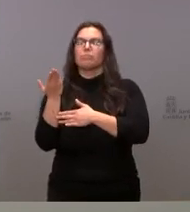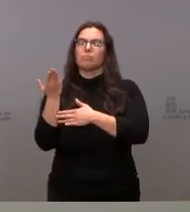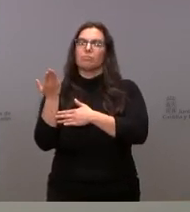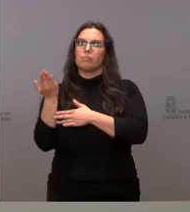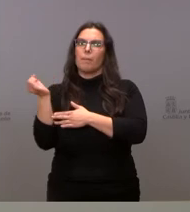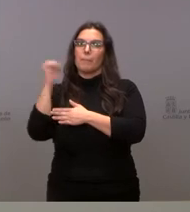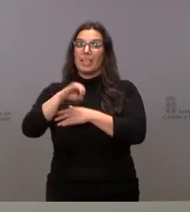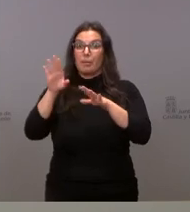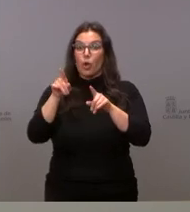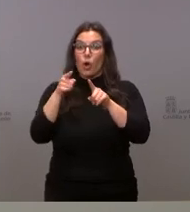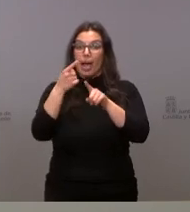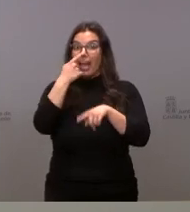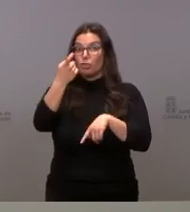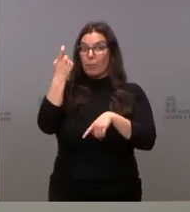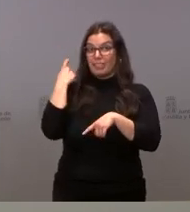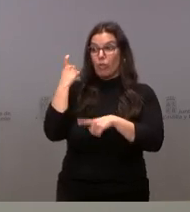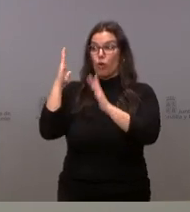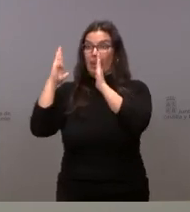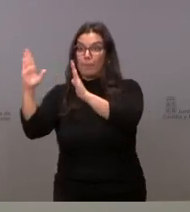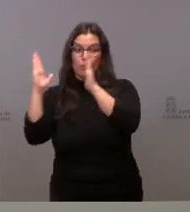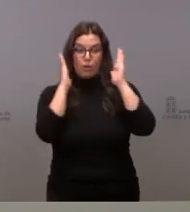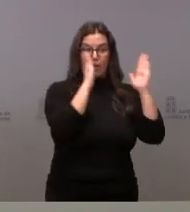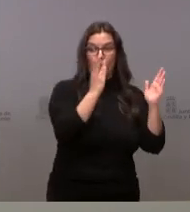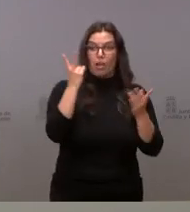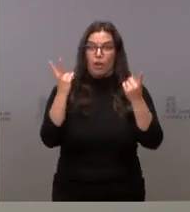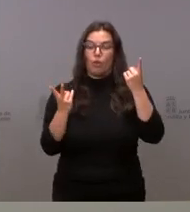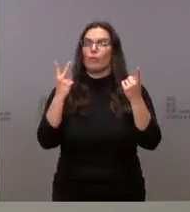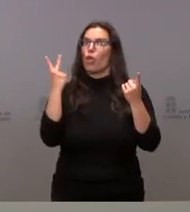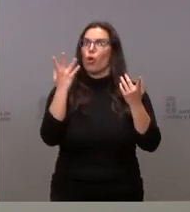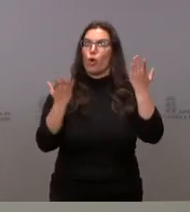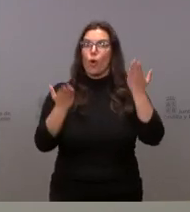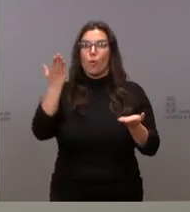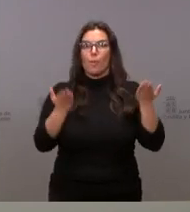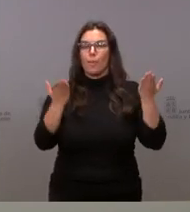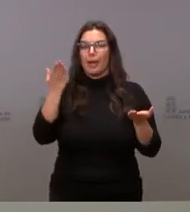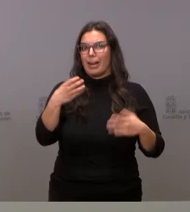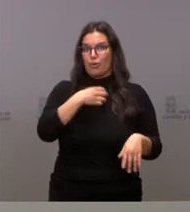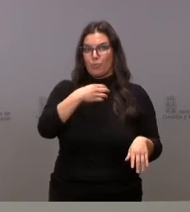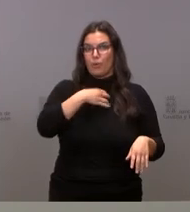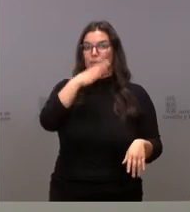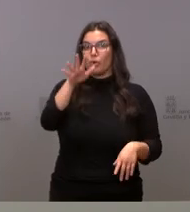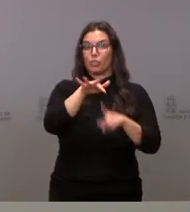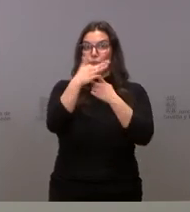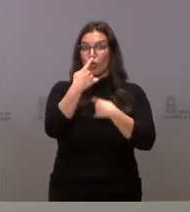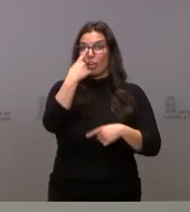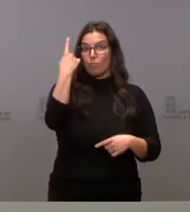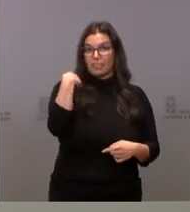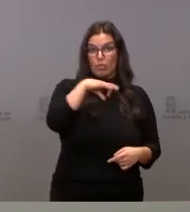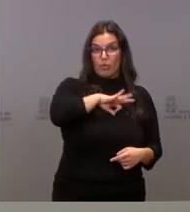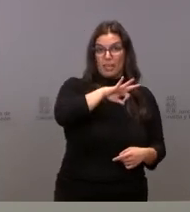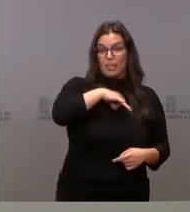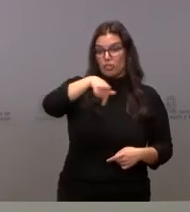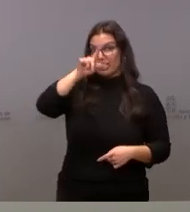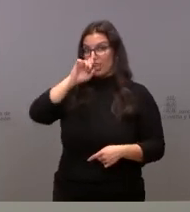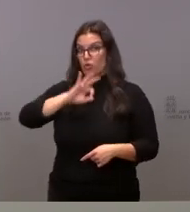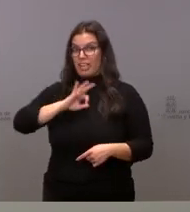los mismos días del año anterior porque las situaciones epidemiológicas que a principios de enero concretamente del año anterior y al principio de enero